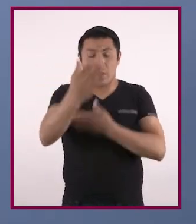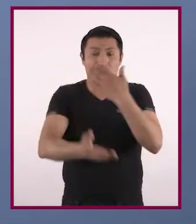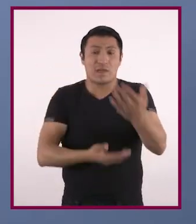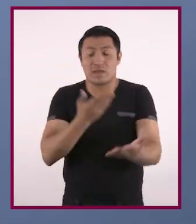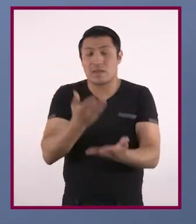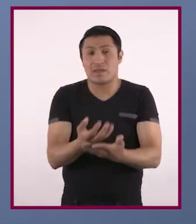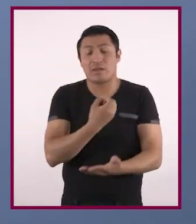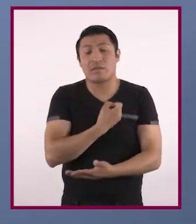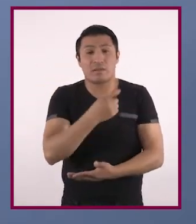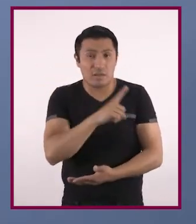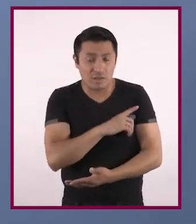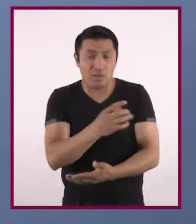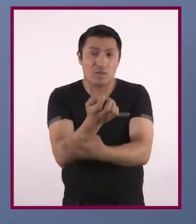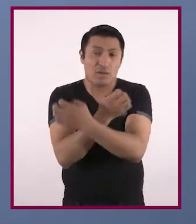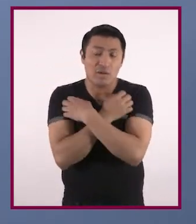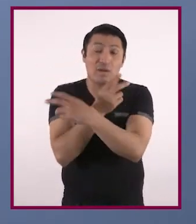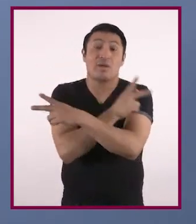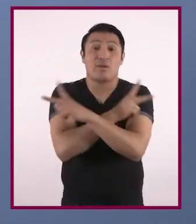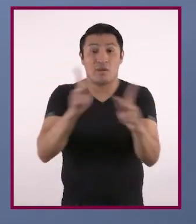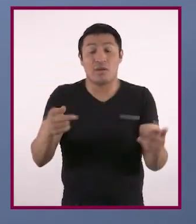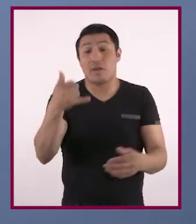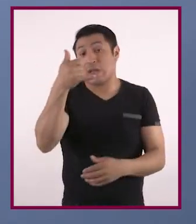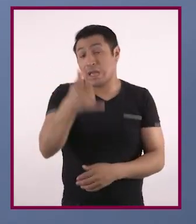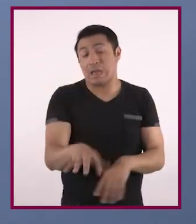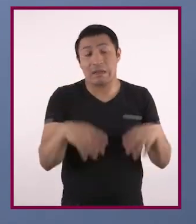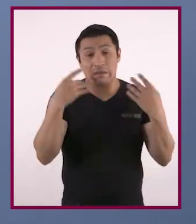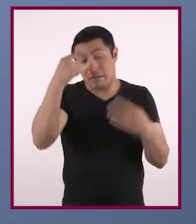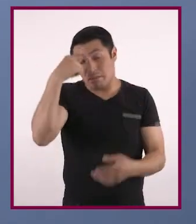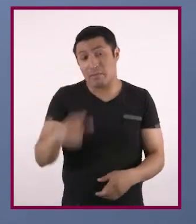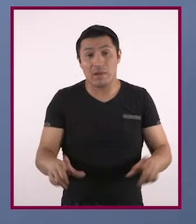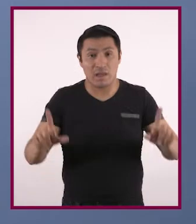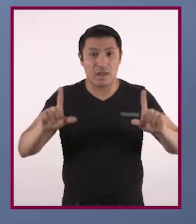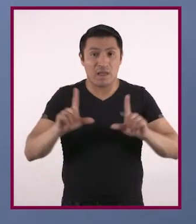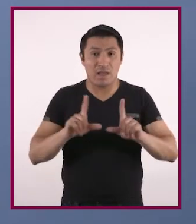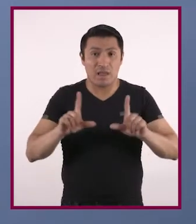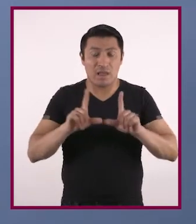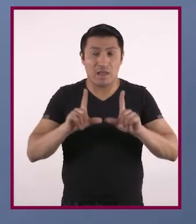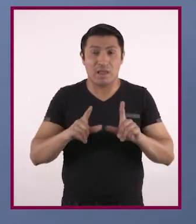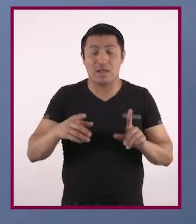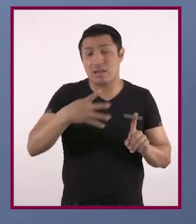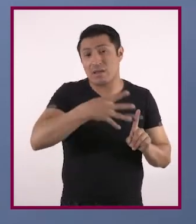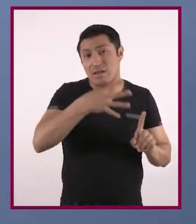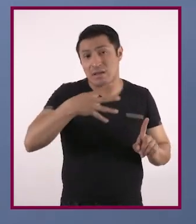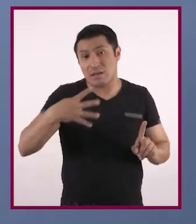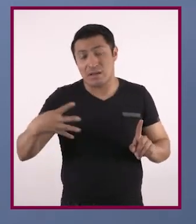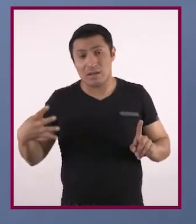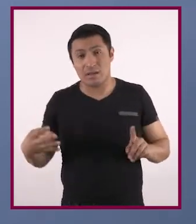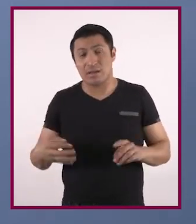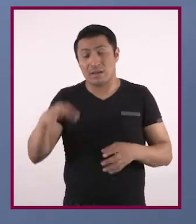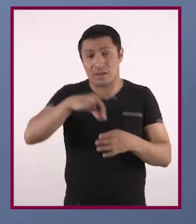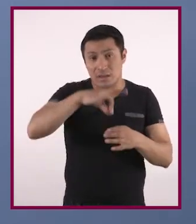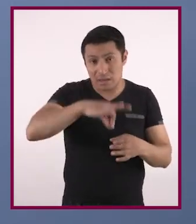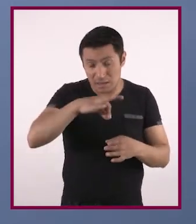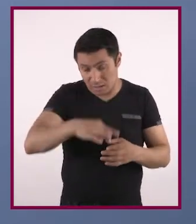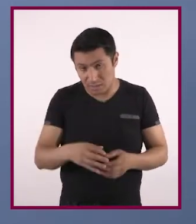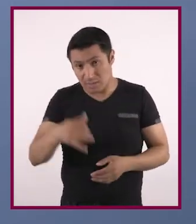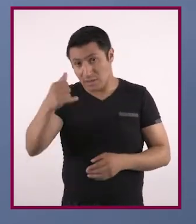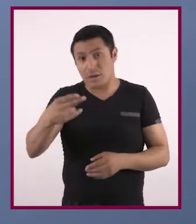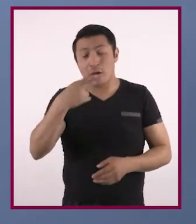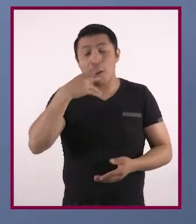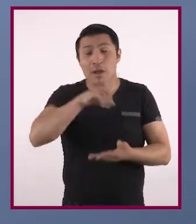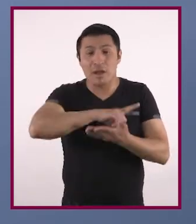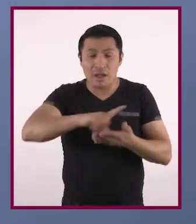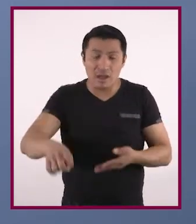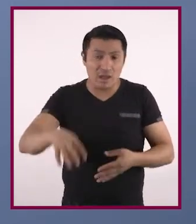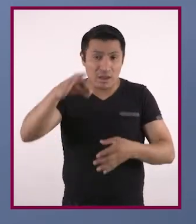de salud, de educación pública y hasta para obtener nuestra credencial para votar y ejercer nuestros derechos electorales. Por